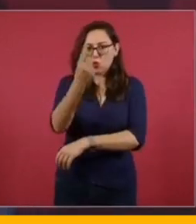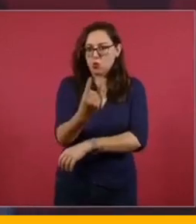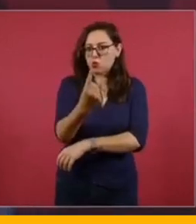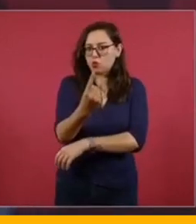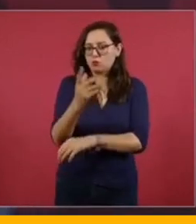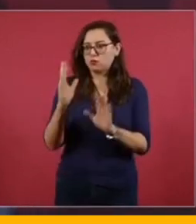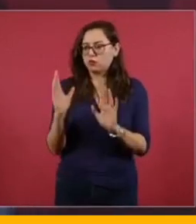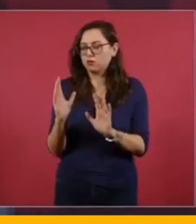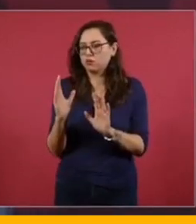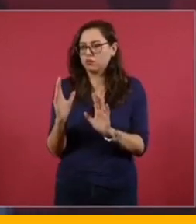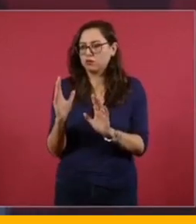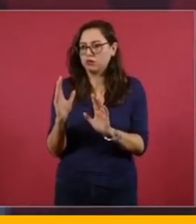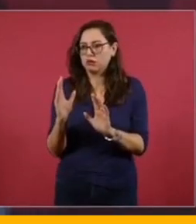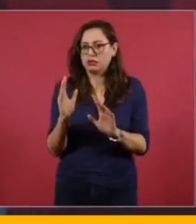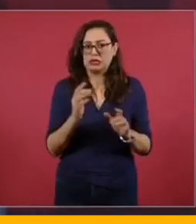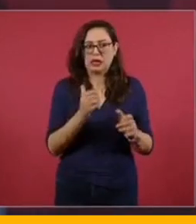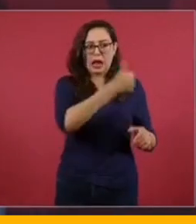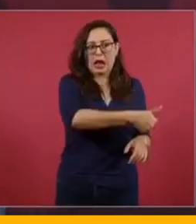y